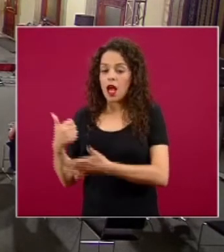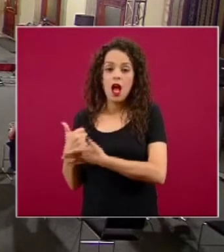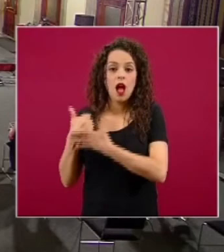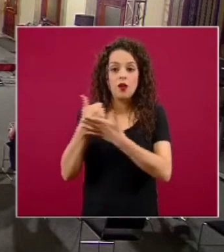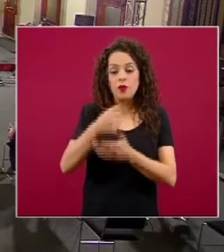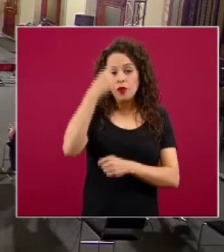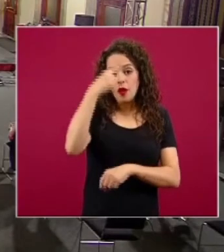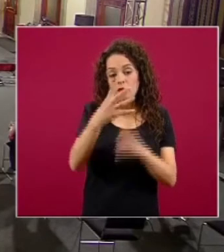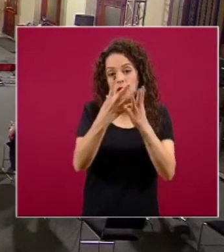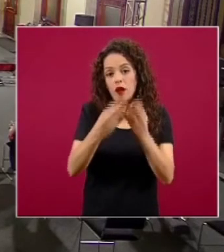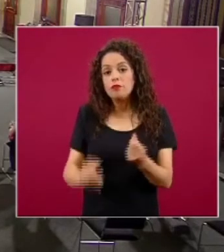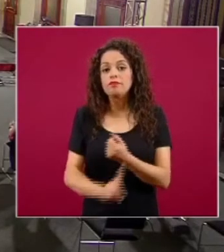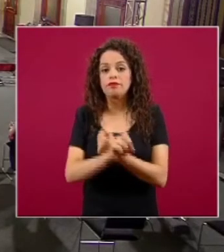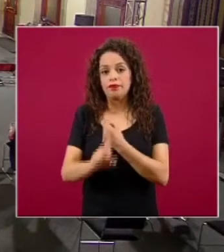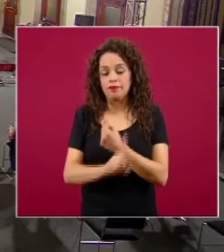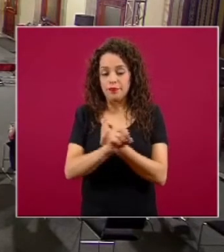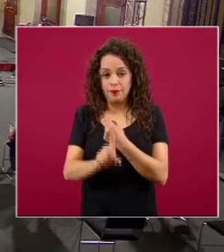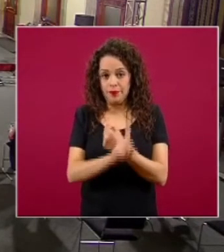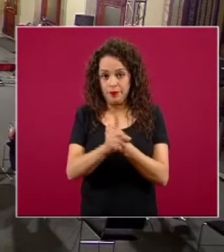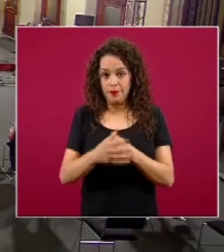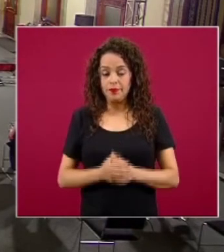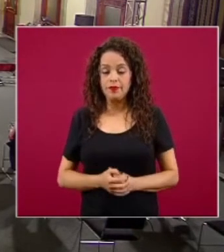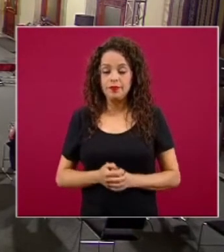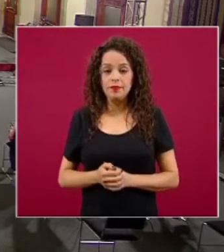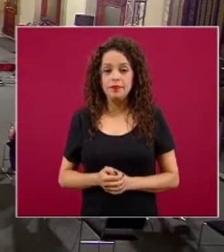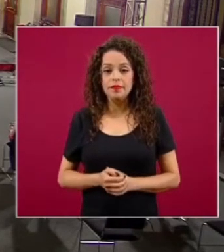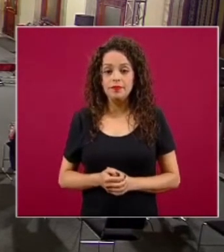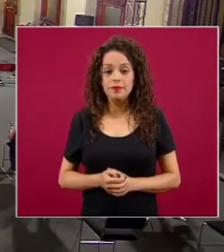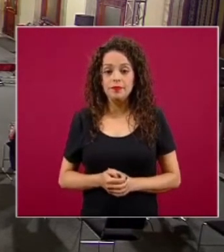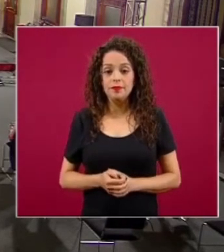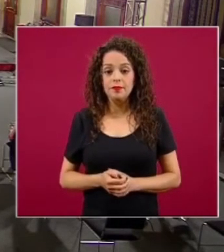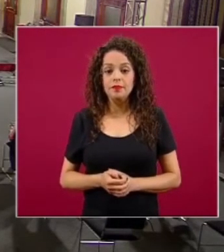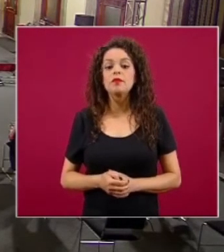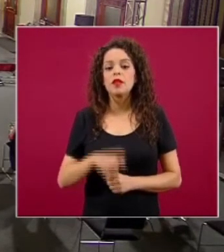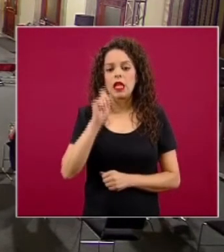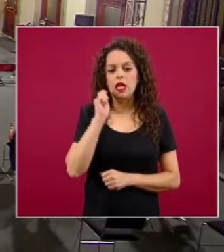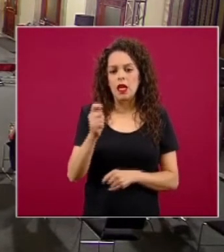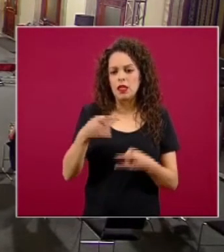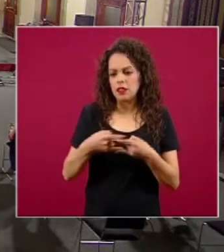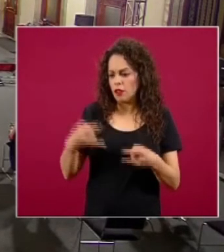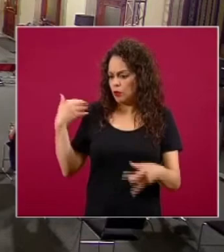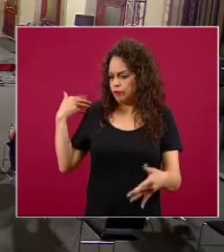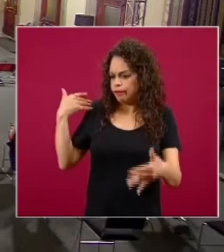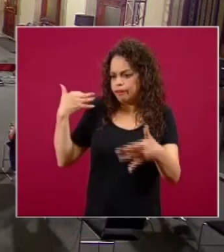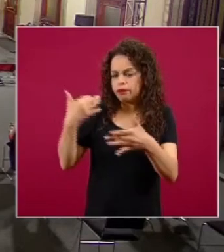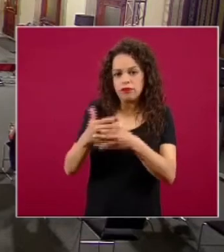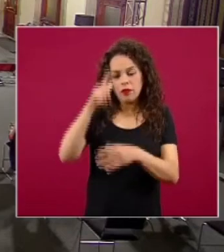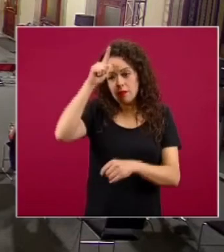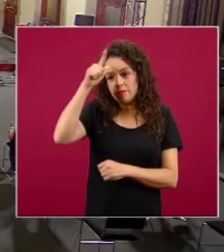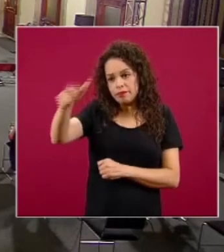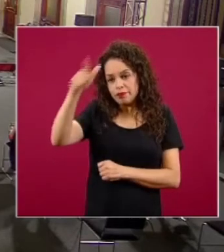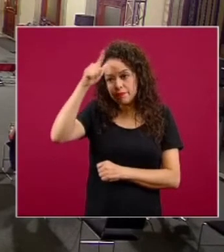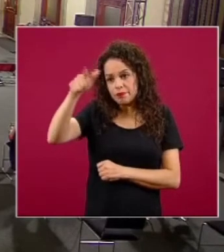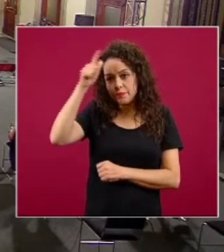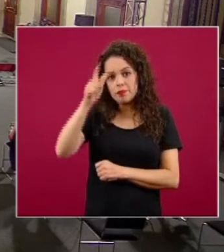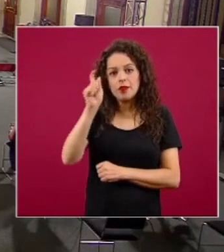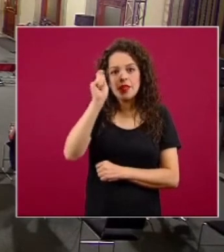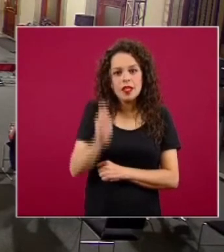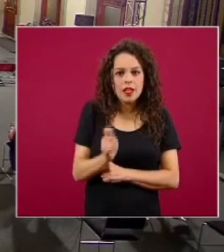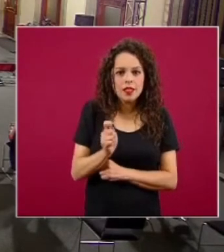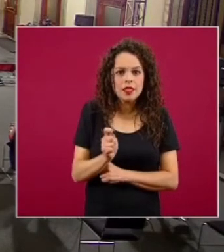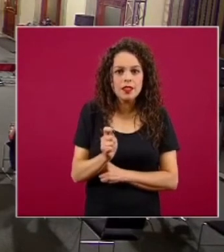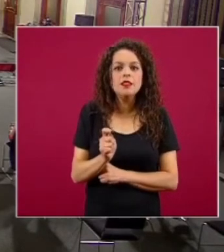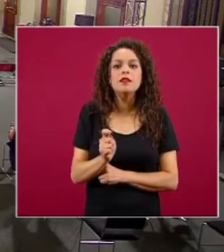diferencia de otros momentos históricos en donde vimos incluso tendencias regresivas en materia, digamos,